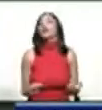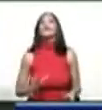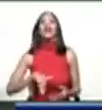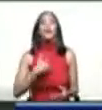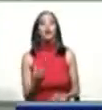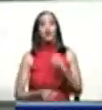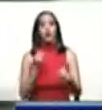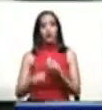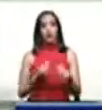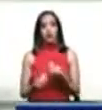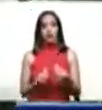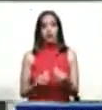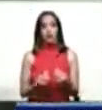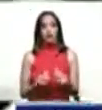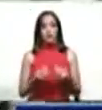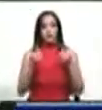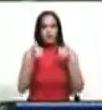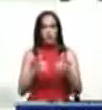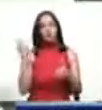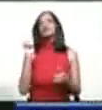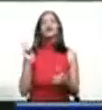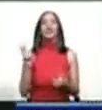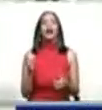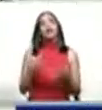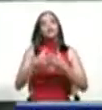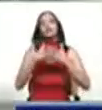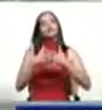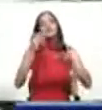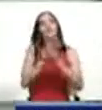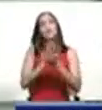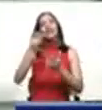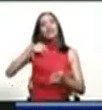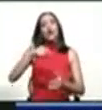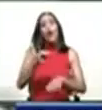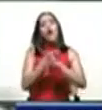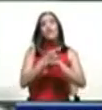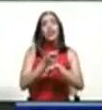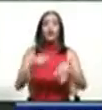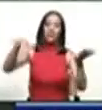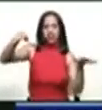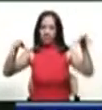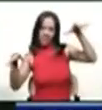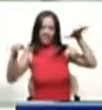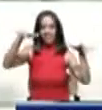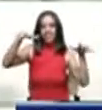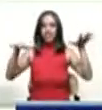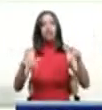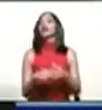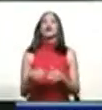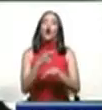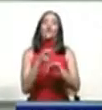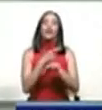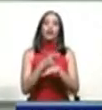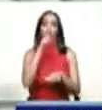hacer realidad en Venezuela, el imperialismo siempre necesitó gobiernos títeres, gobiernos burgueses.